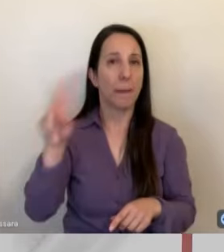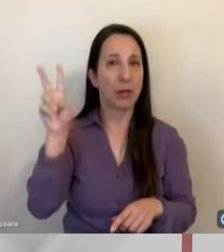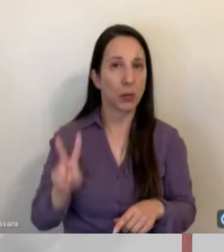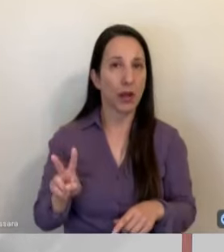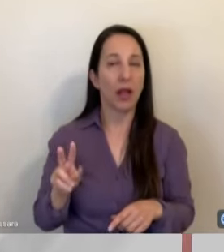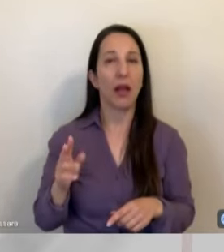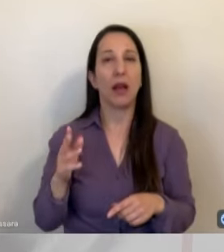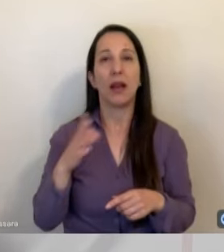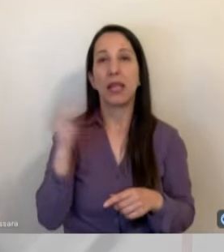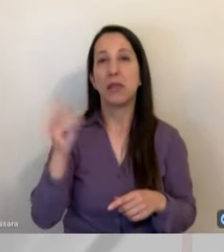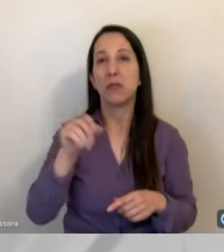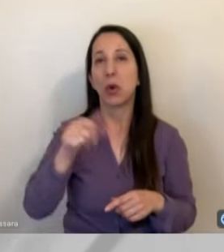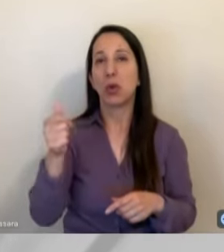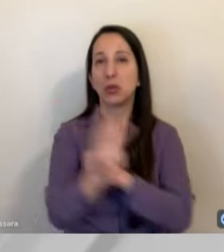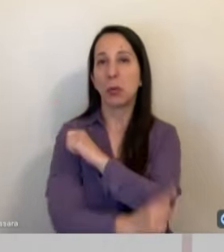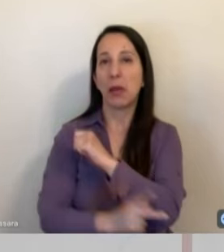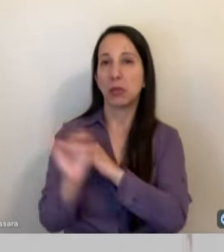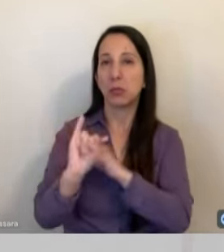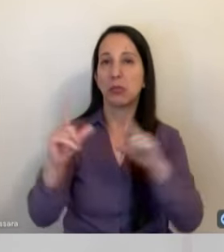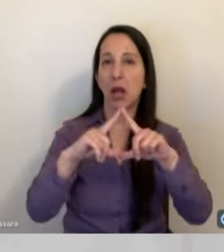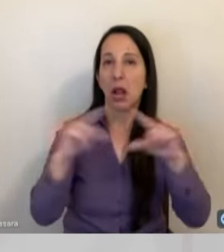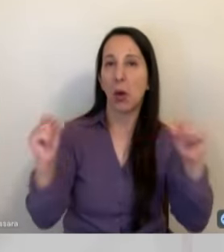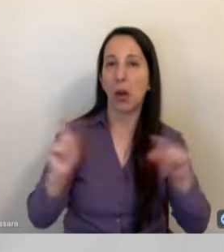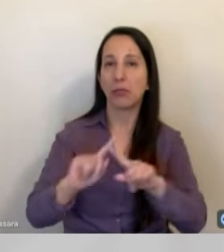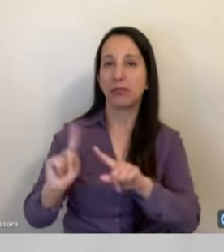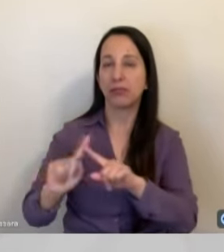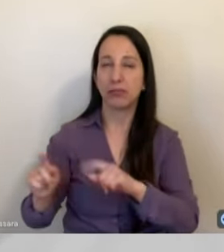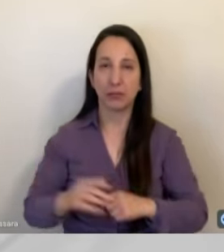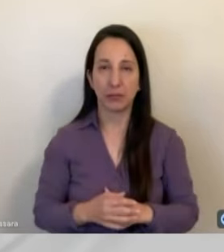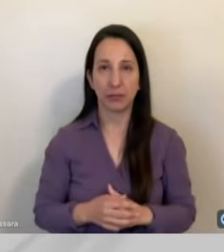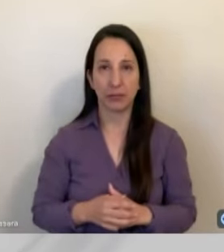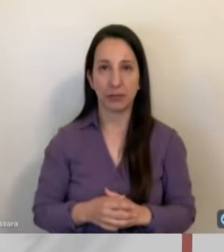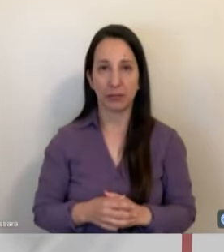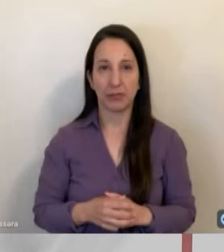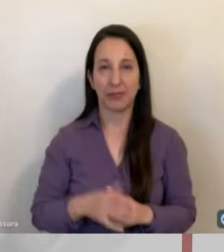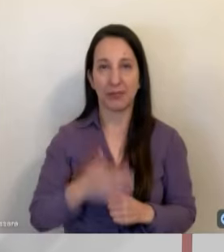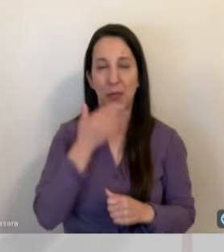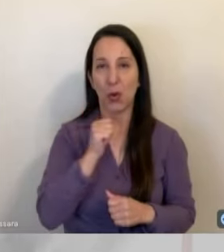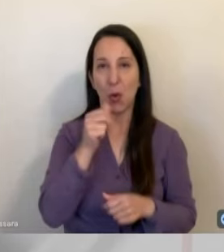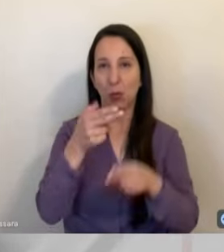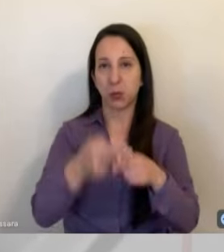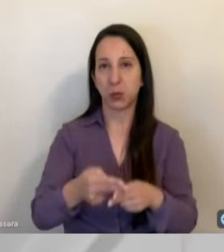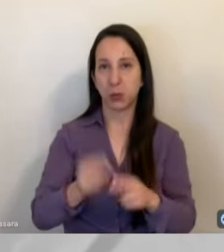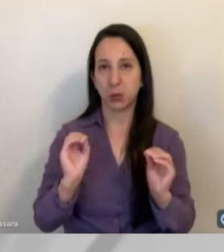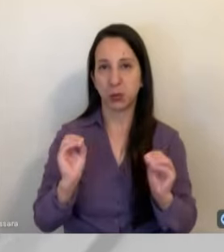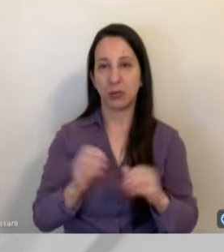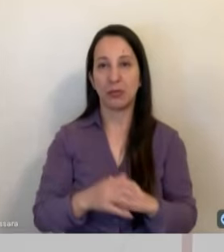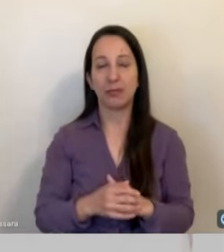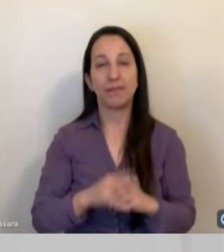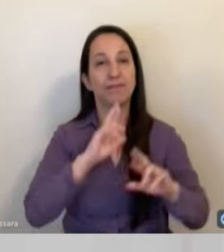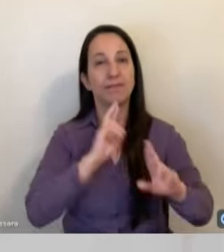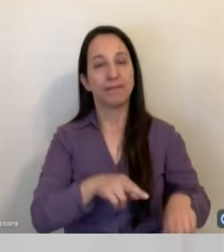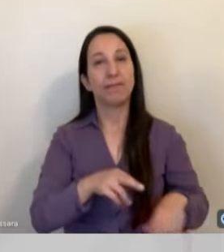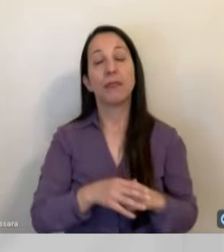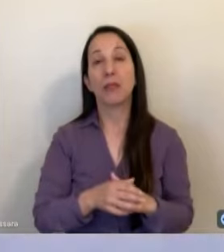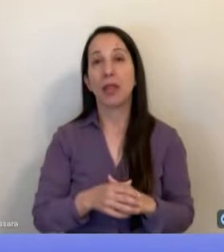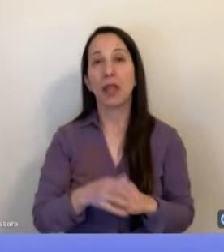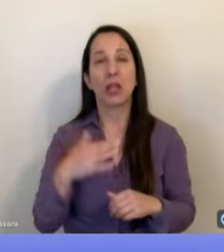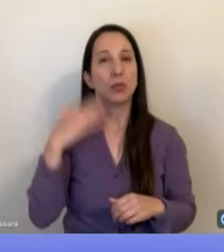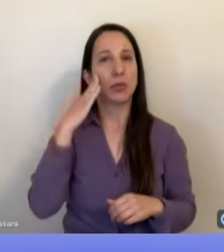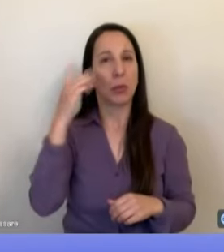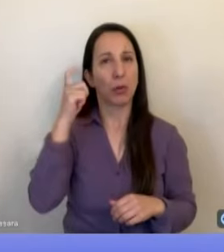en Nicaragua, en otros países? Para no citar nombres específicos. Vea, no solamente lo digo por el hecho de haber vivido,